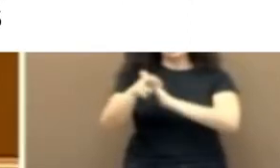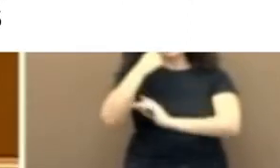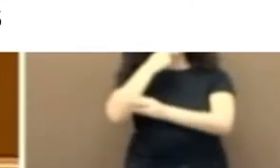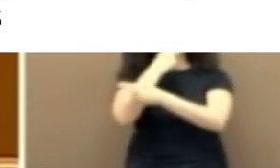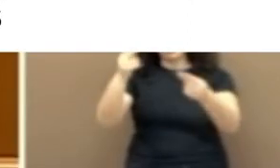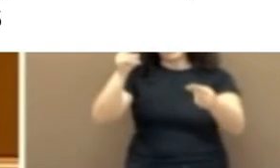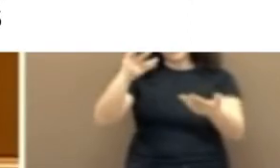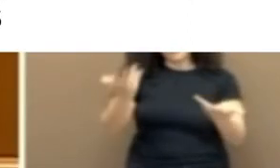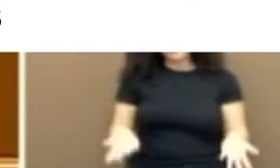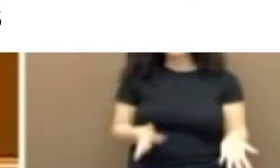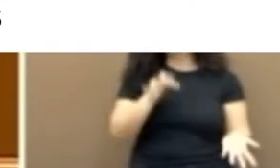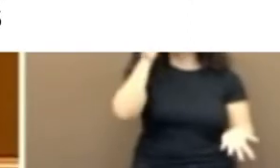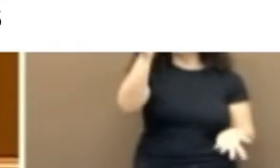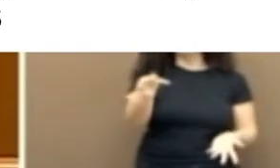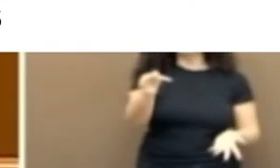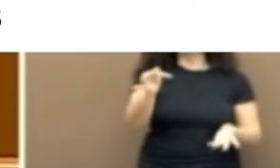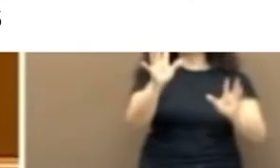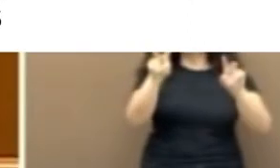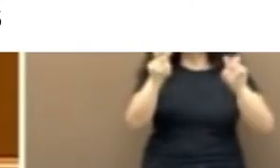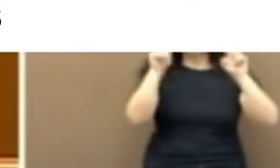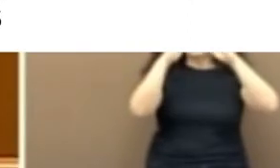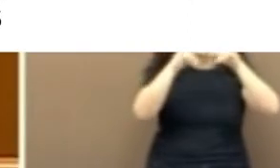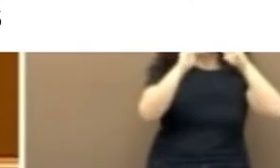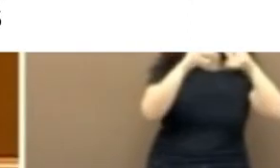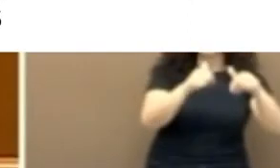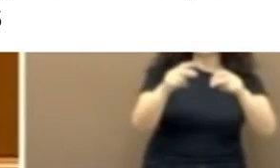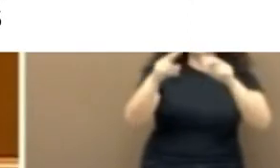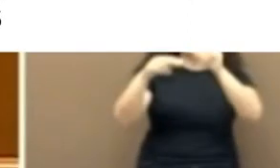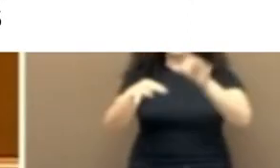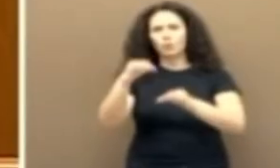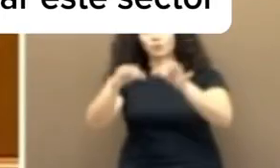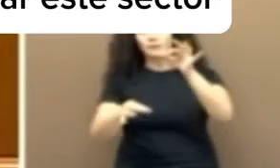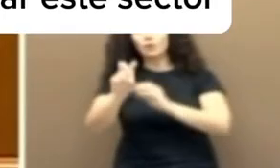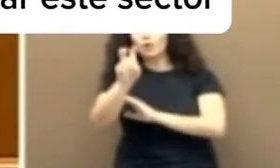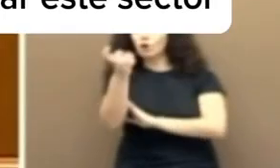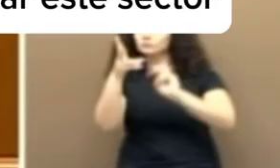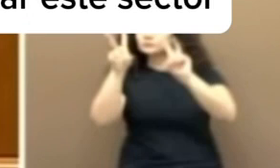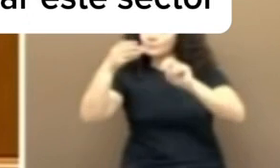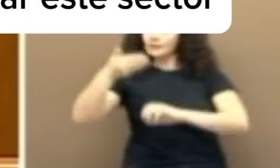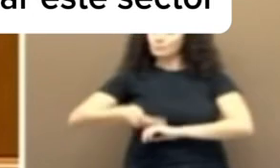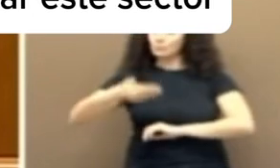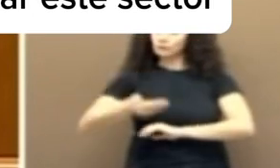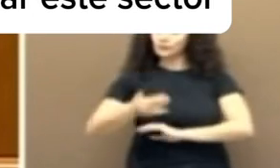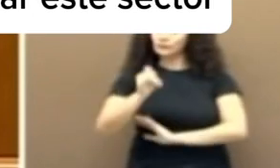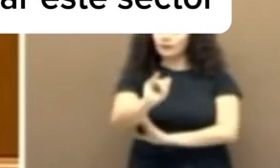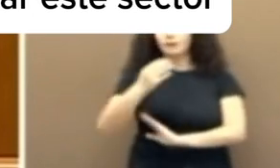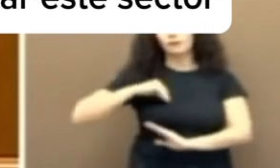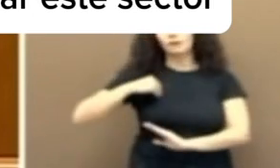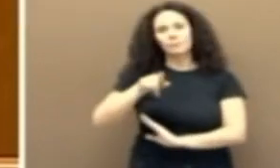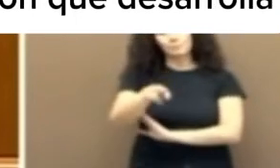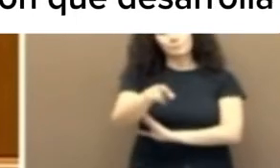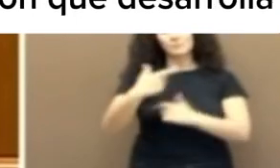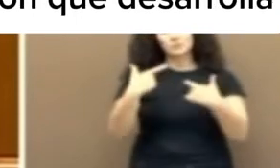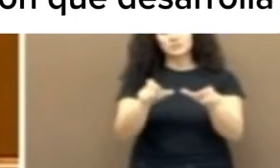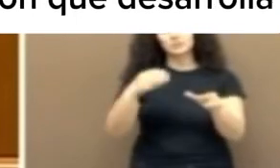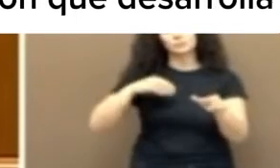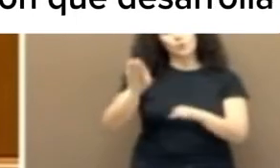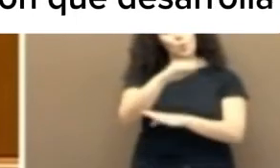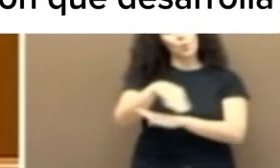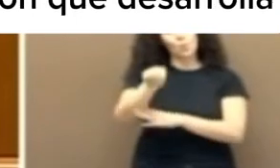Esto que más allá de los aspectos administrativos y jurídicos hay otras importantes cuestiones que reafirman la importancia de cuidar este sector a